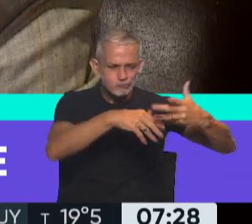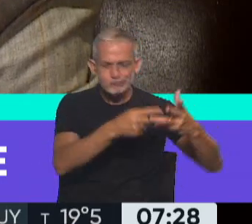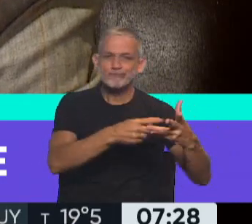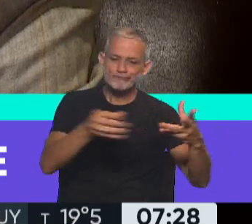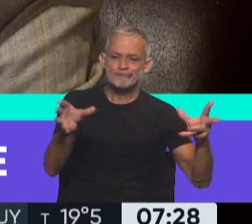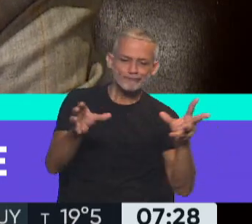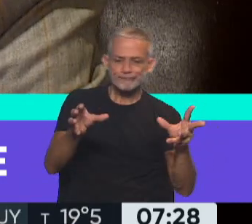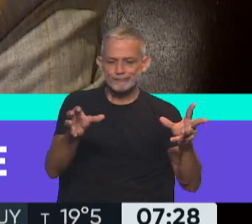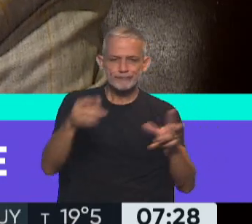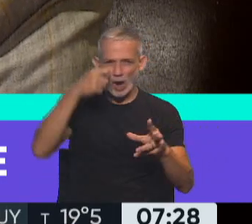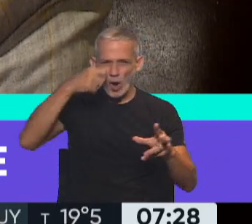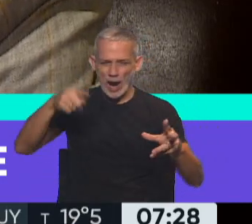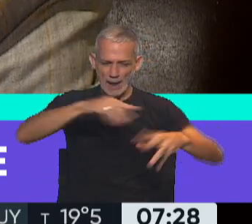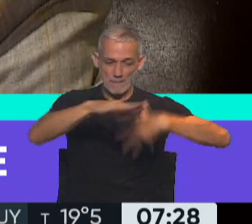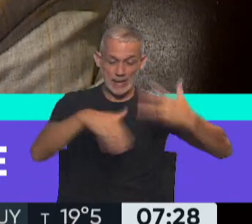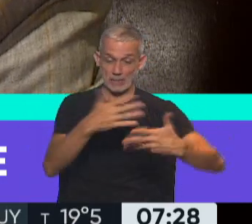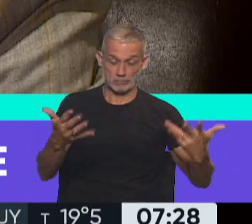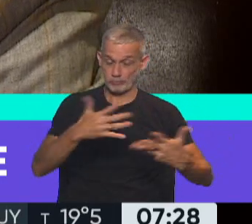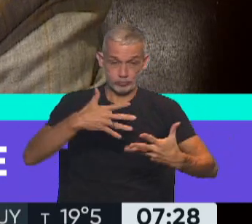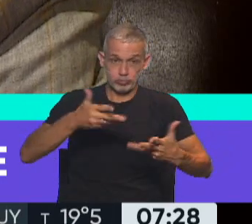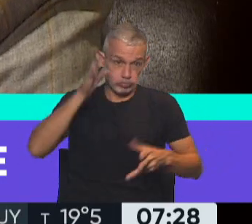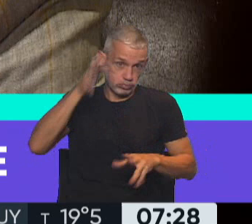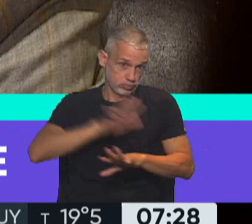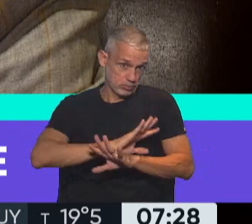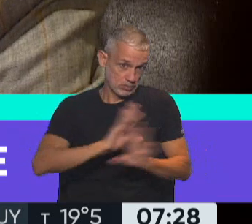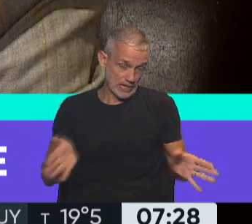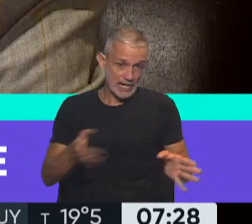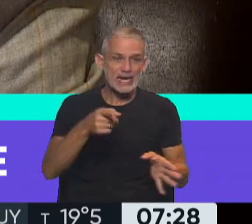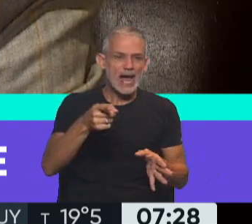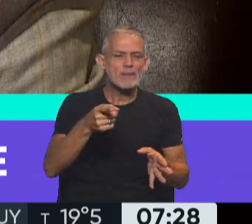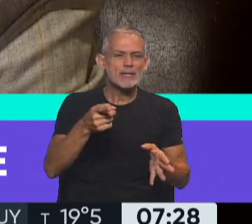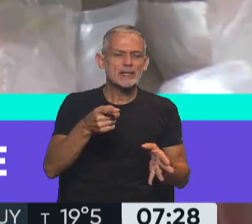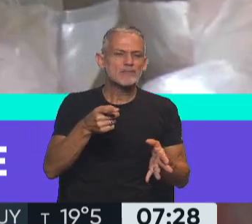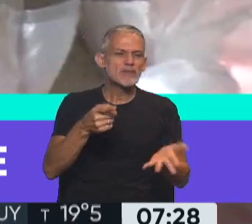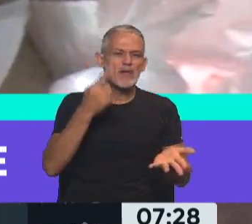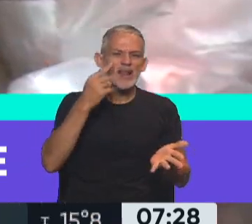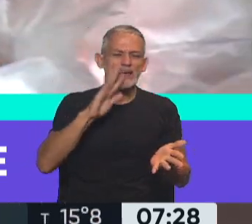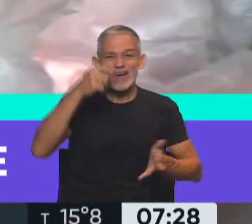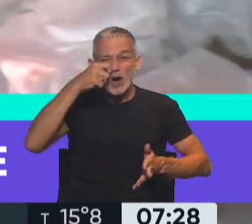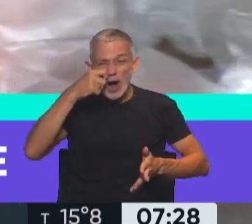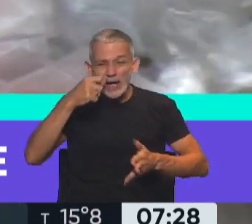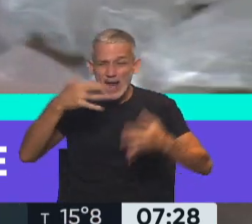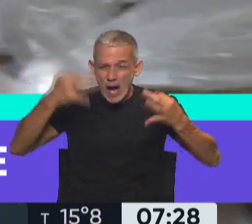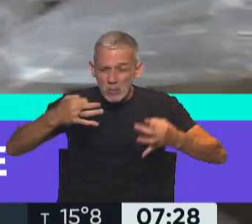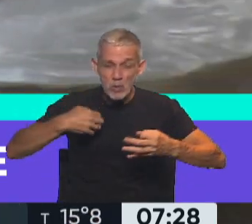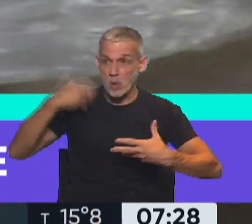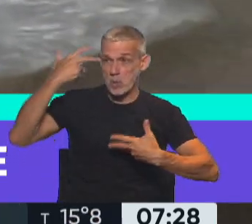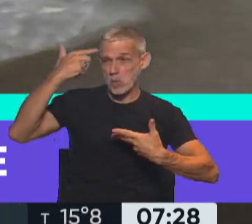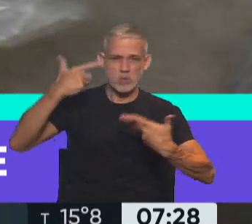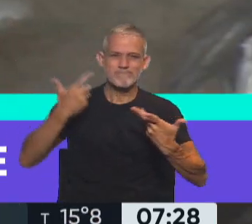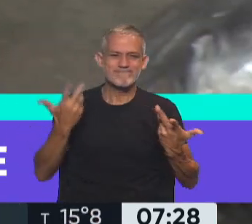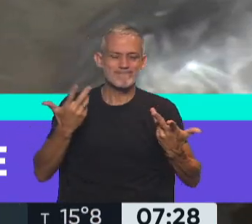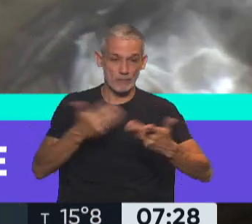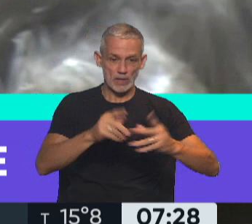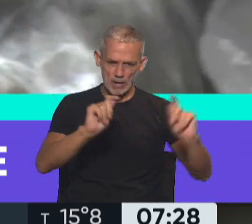tiene y que, bueno, que producen cuadros tan graves que tienen poco que ver en realidad con el efecto de la cocaína, ¿no? Cuando se